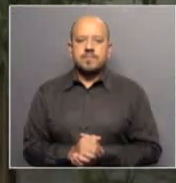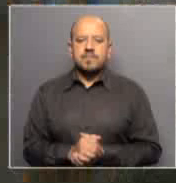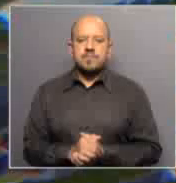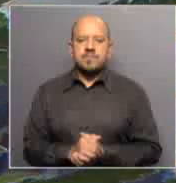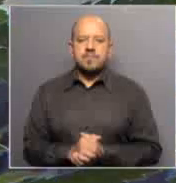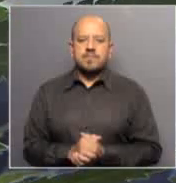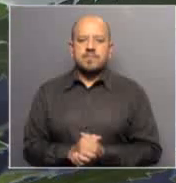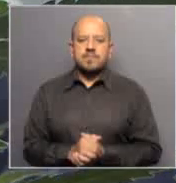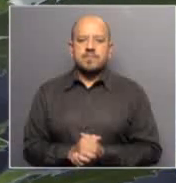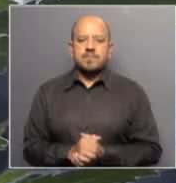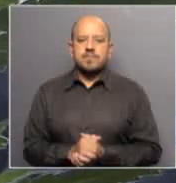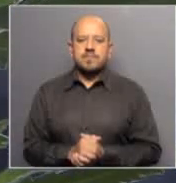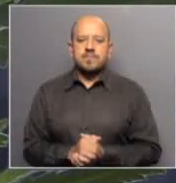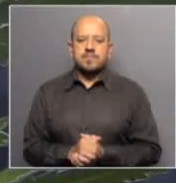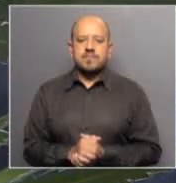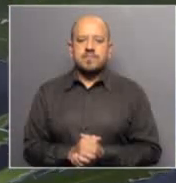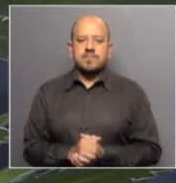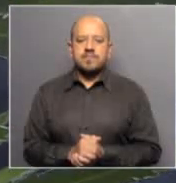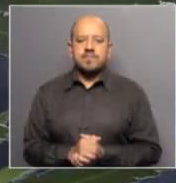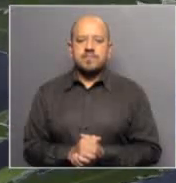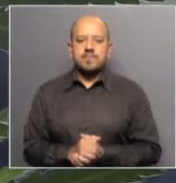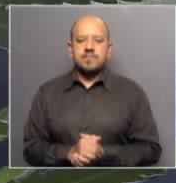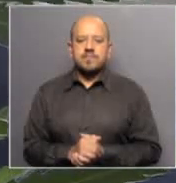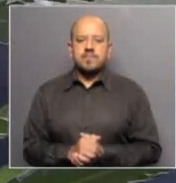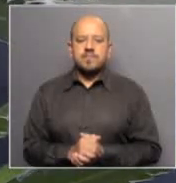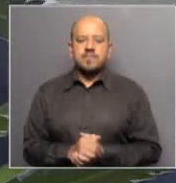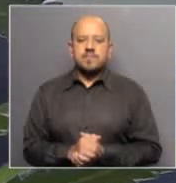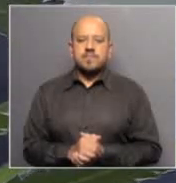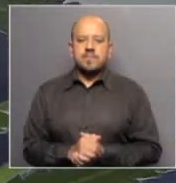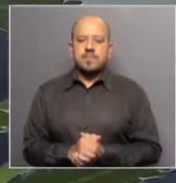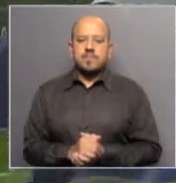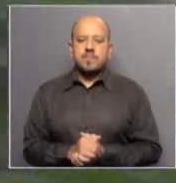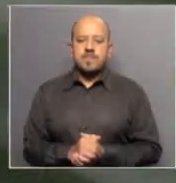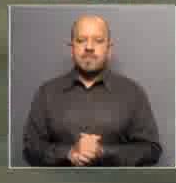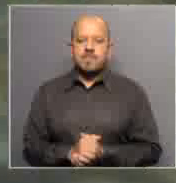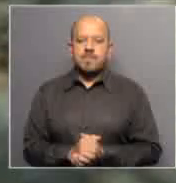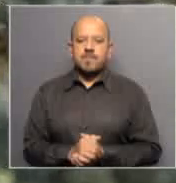Pero no entiendo por qué no estoy en libertad.